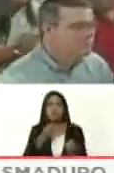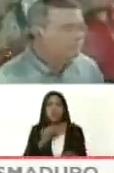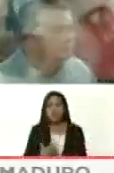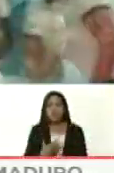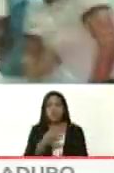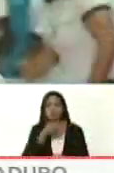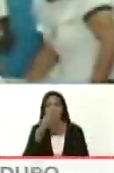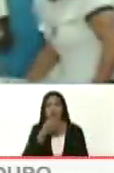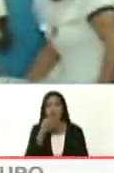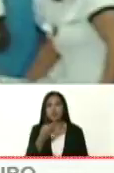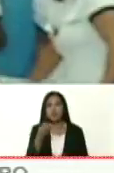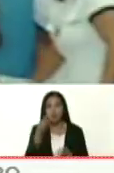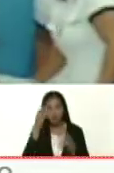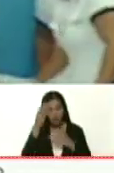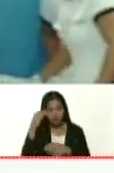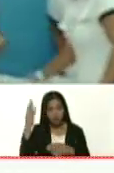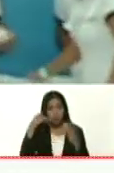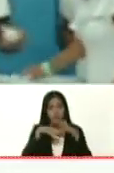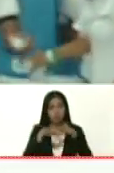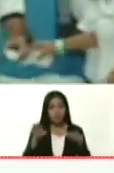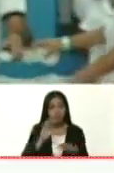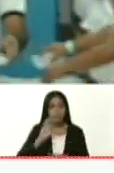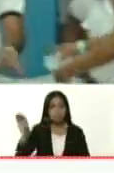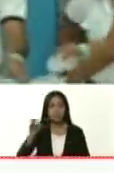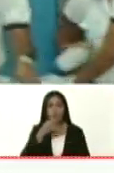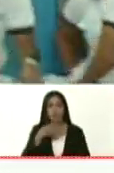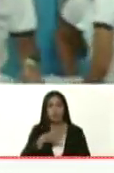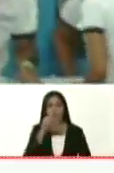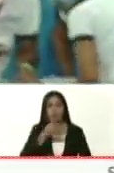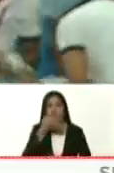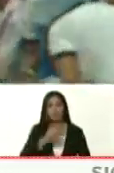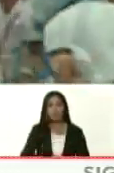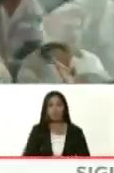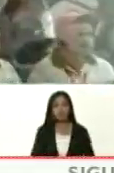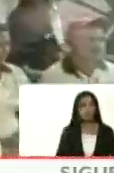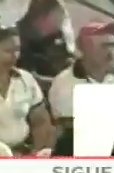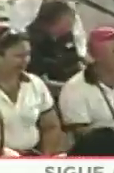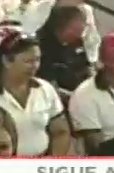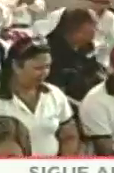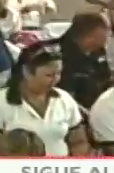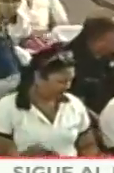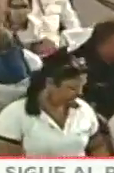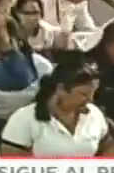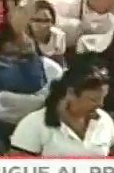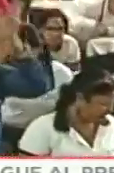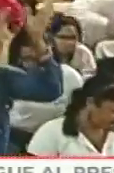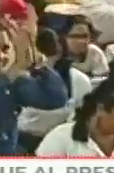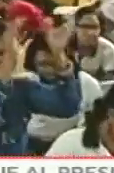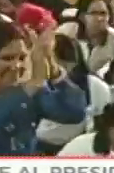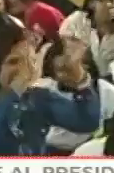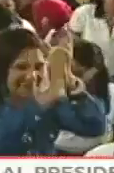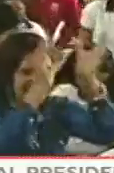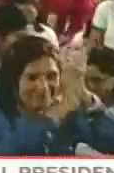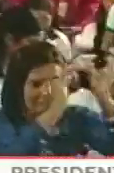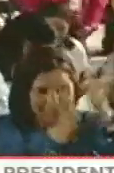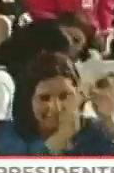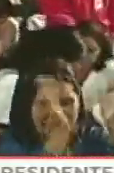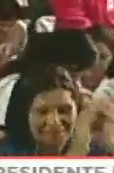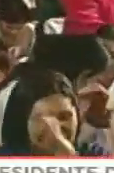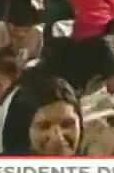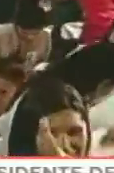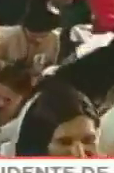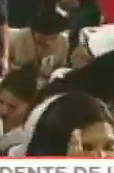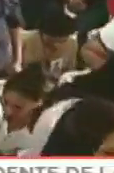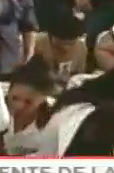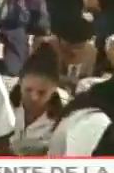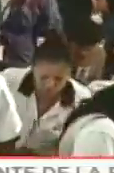Venezuela. Que Dios bendiga nuestra patria. Buenas tardes. palabras del presidente de la República Bolivariana de